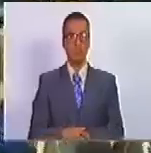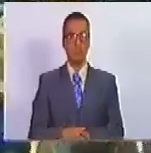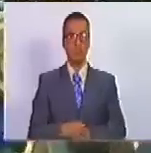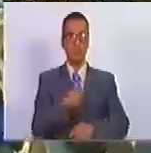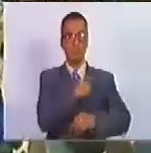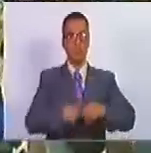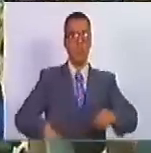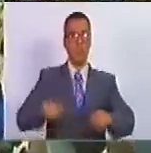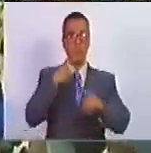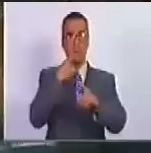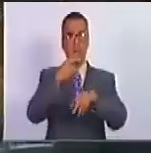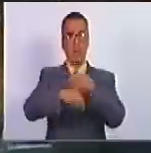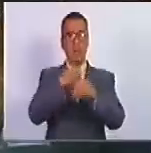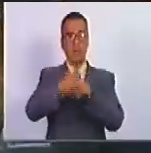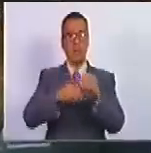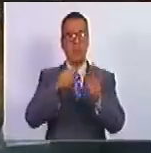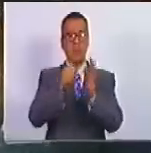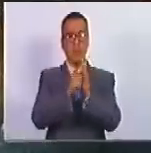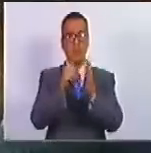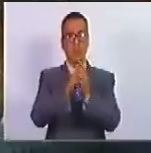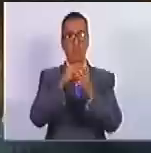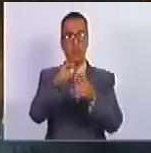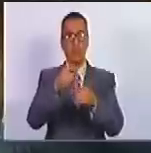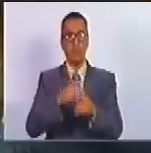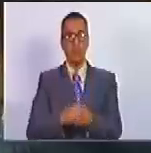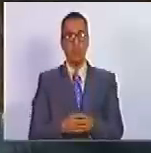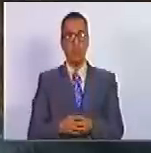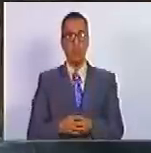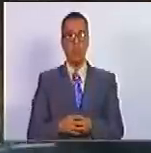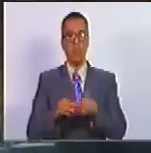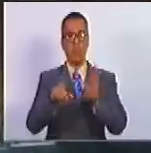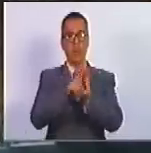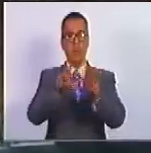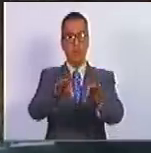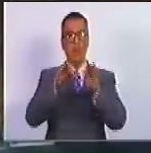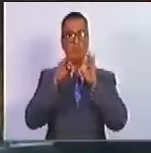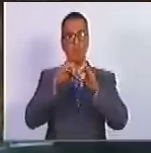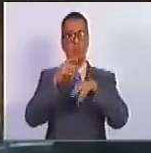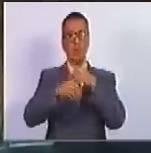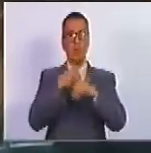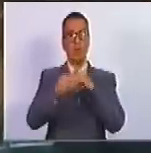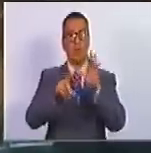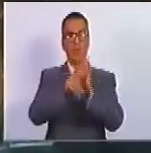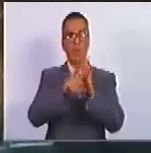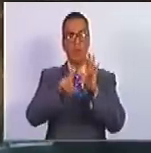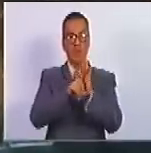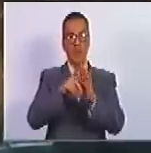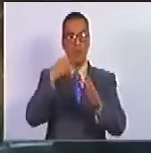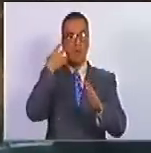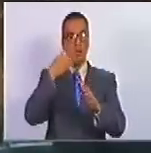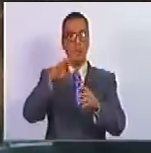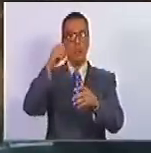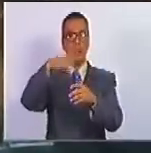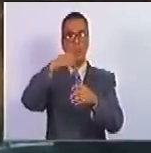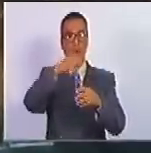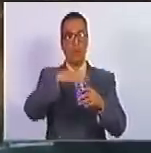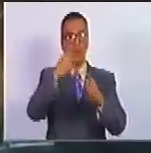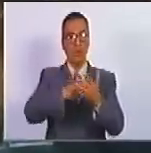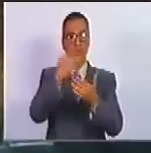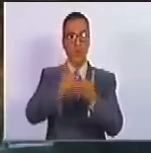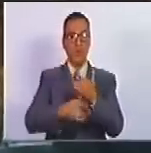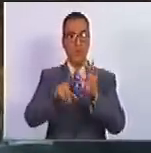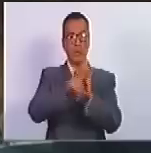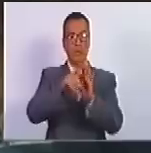Presidente, estamos remitiendo a la ley especial que regula la materia, hoy es la ley de basura. El proyecto de